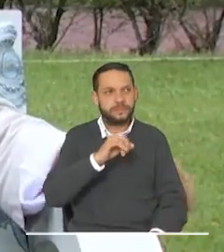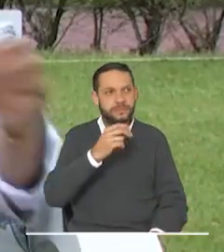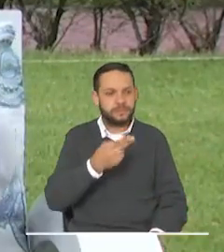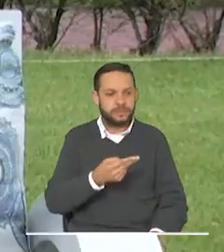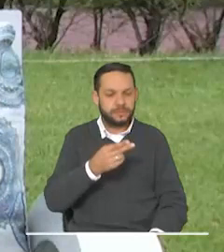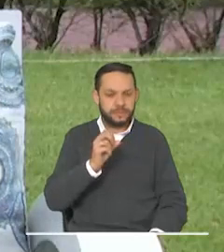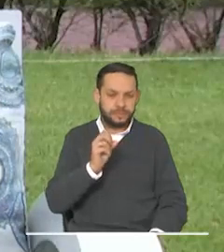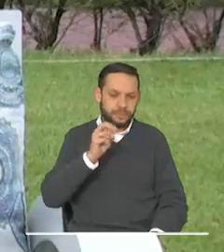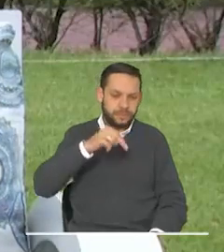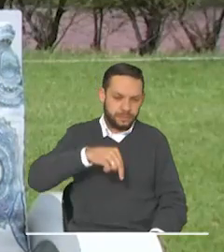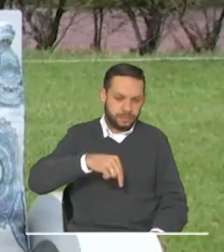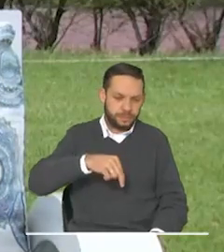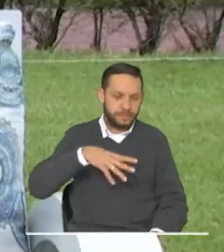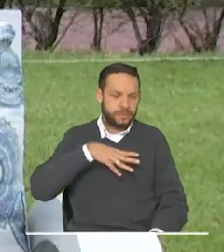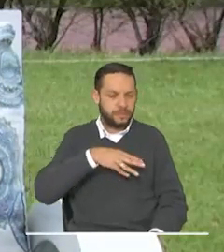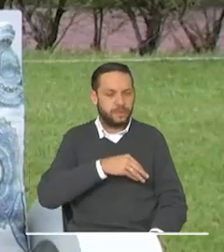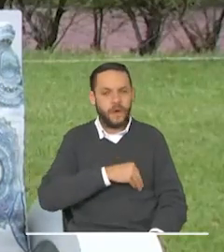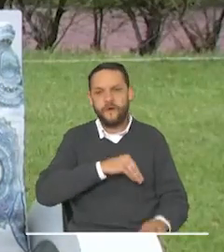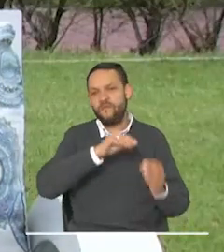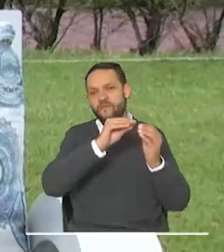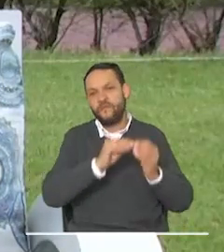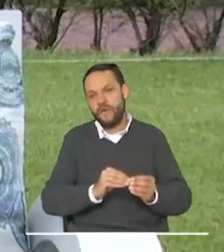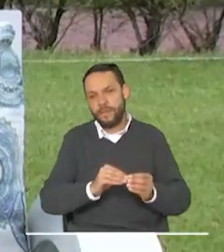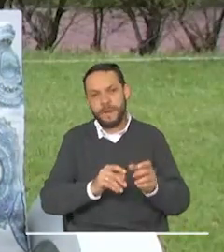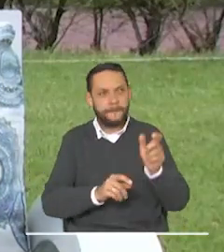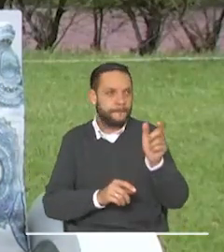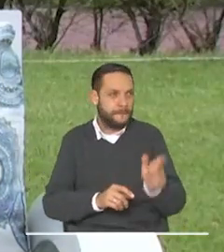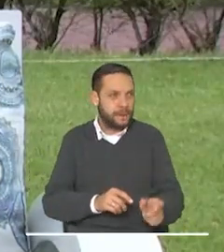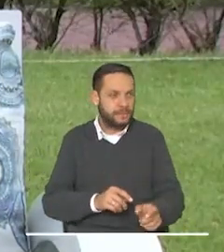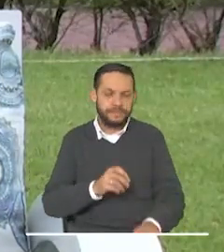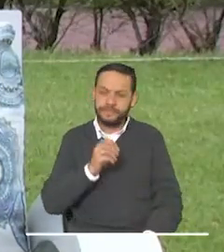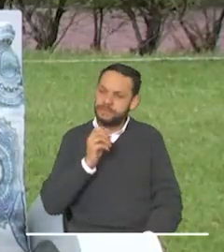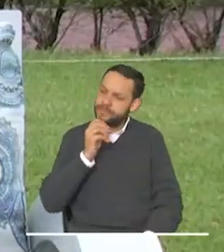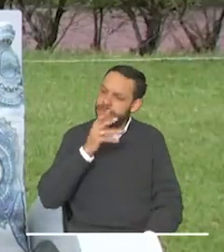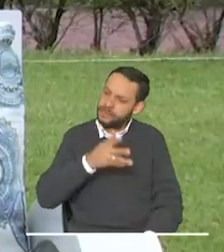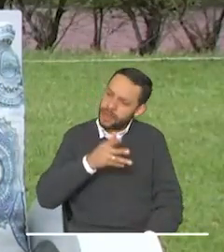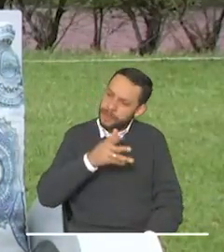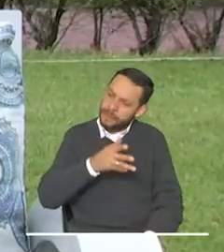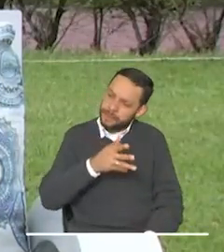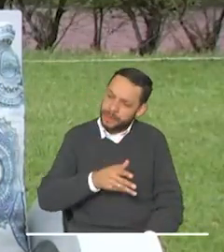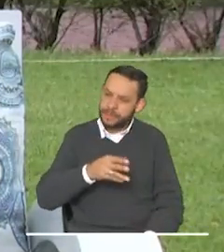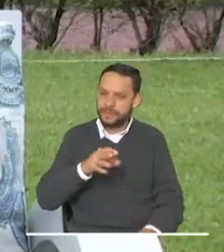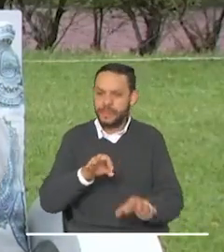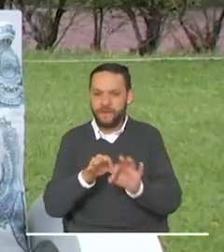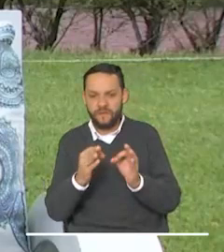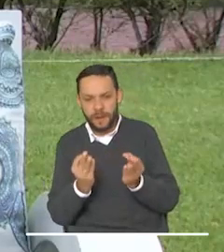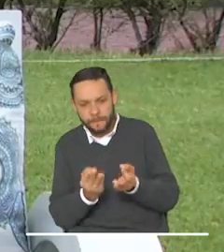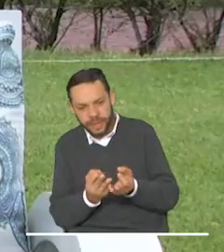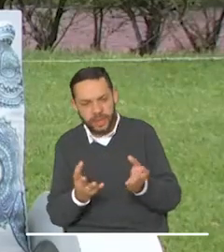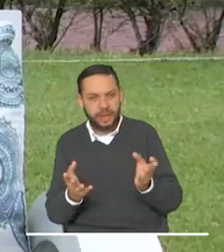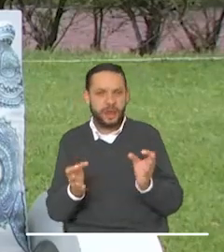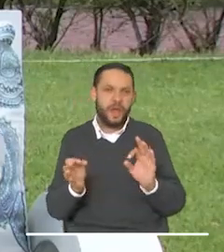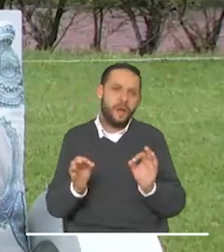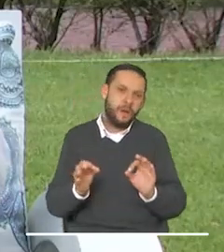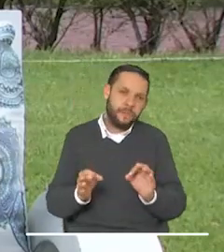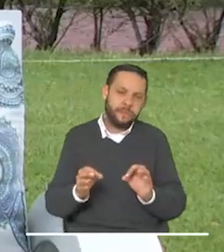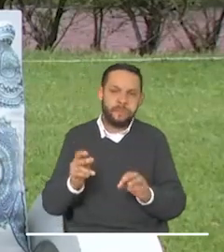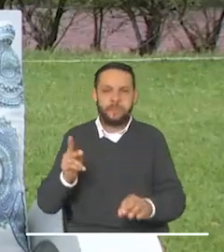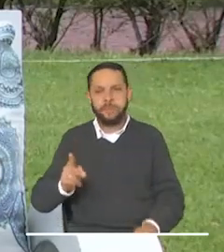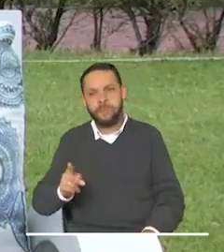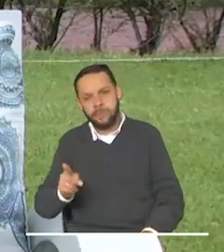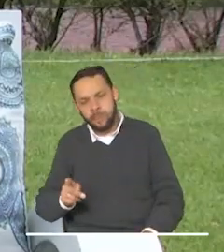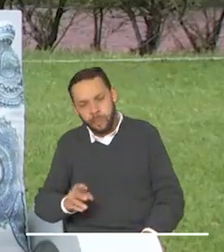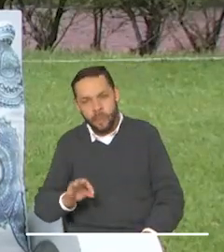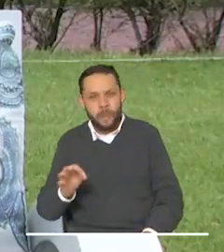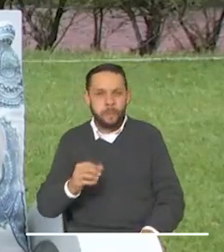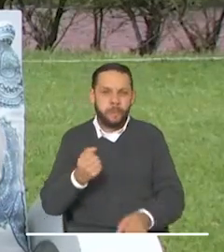diagnóstico uno forma el diagnóstico la crianza toda la parte familiar la escolaridad la parte laboral